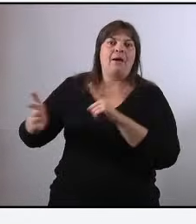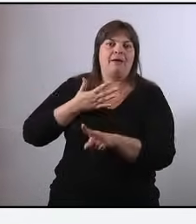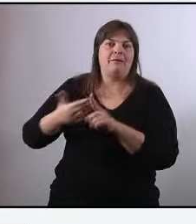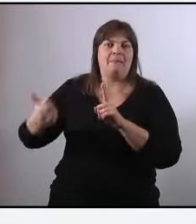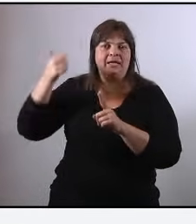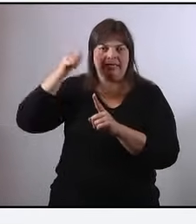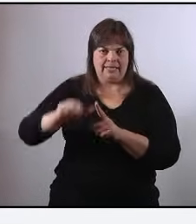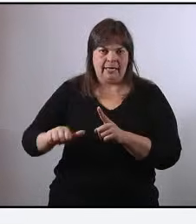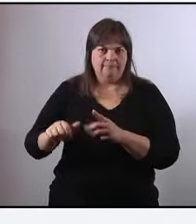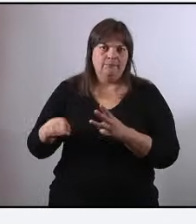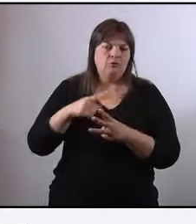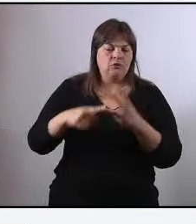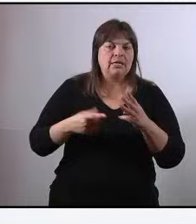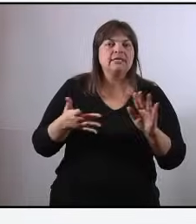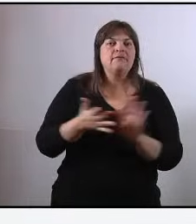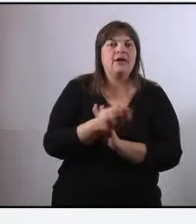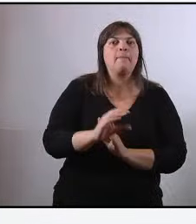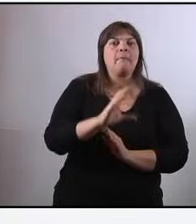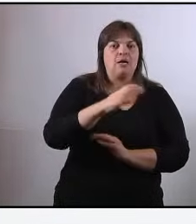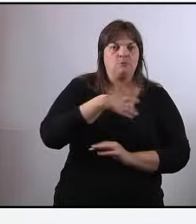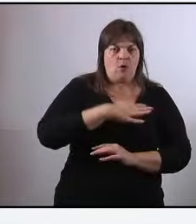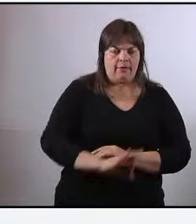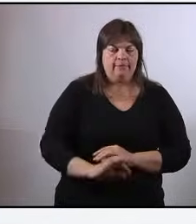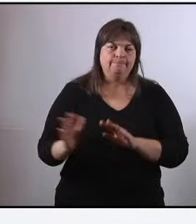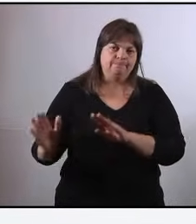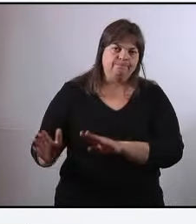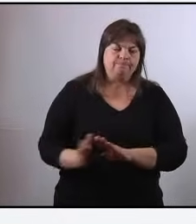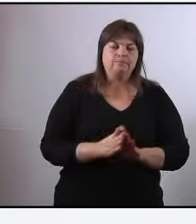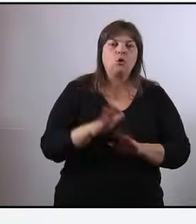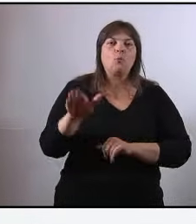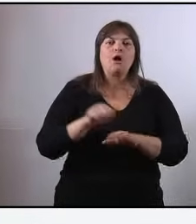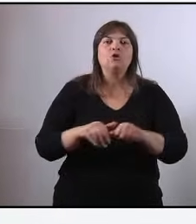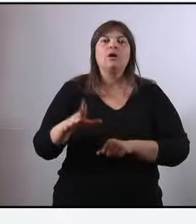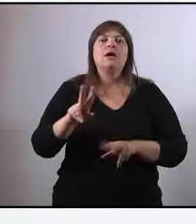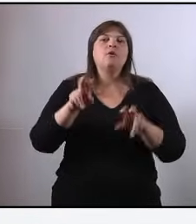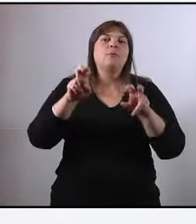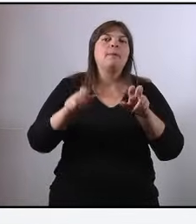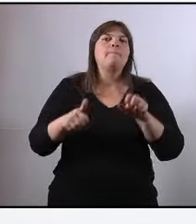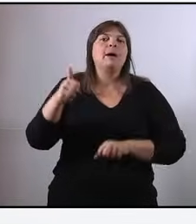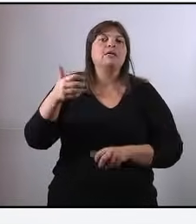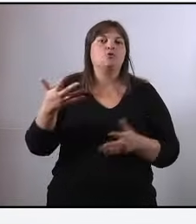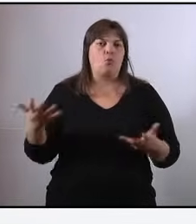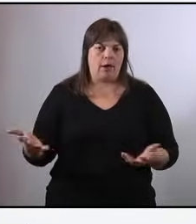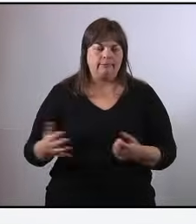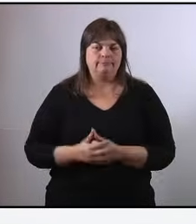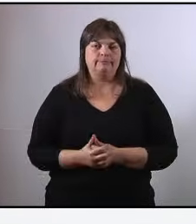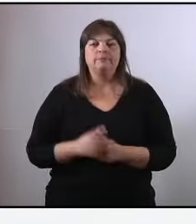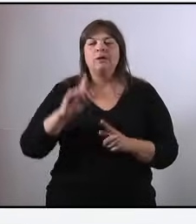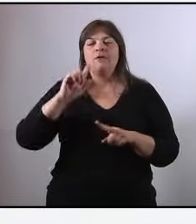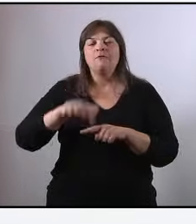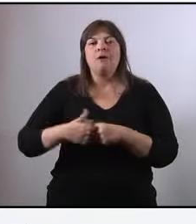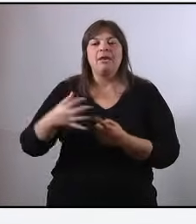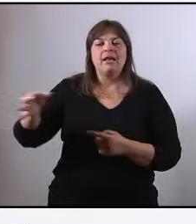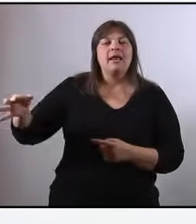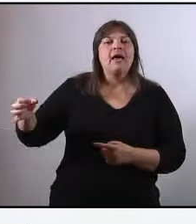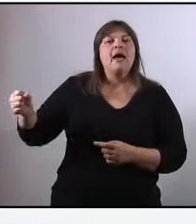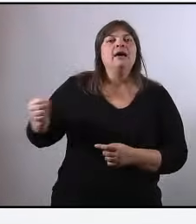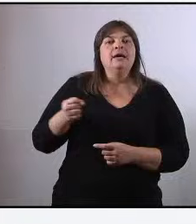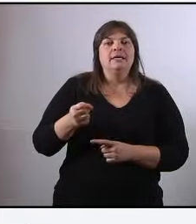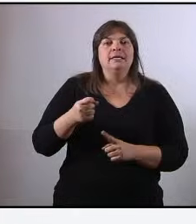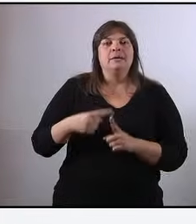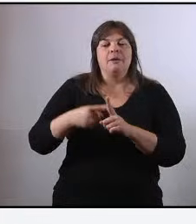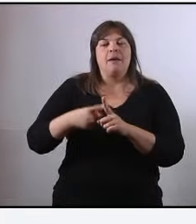machista. Más novedades de esta convocatoria. Se podrá contratar a familiares desde el primer grado